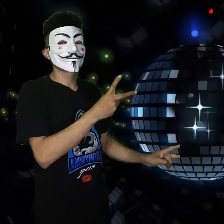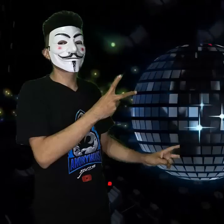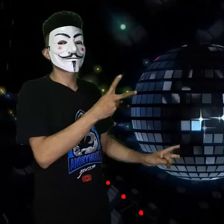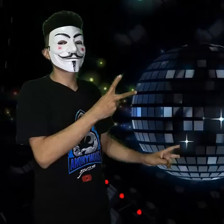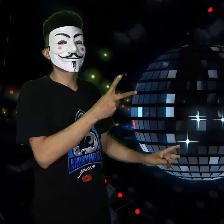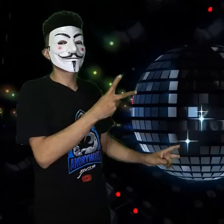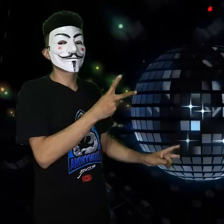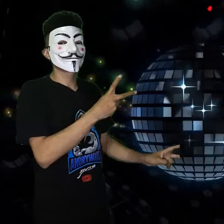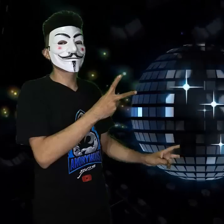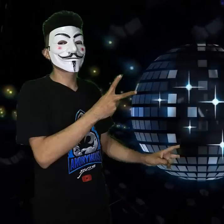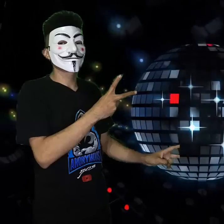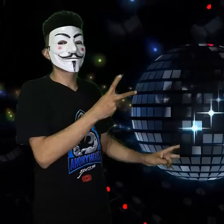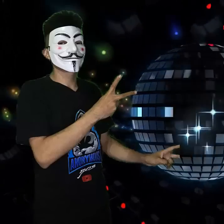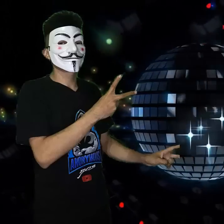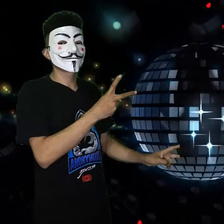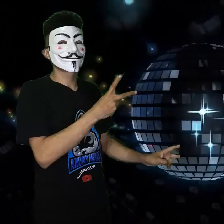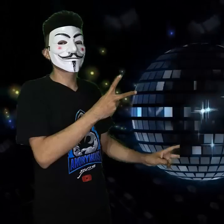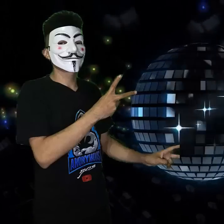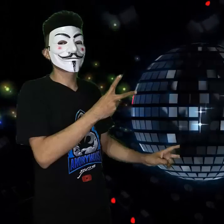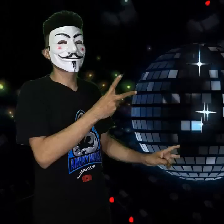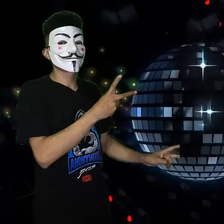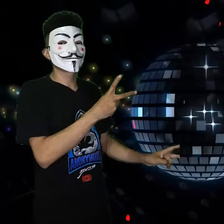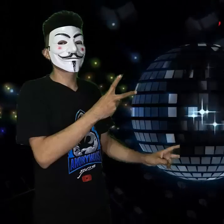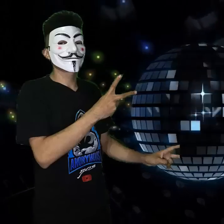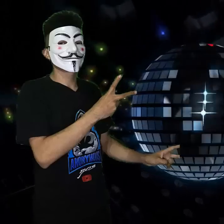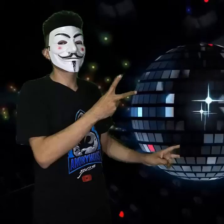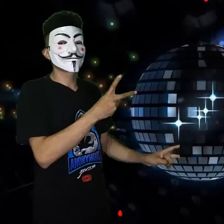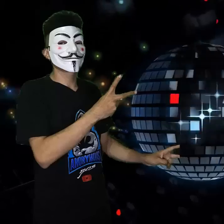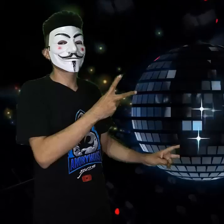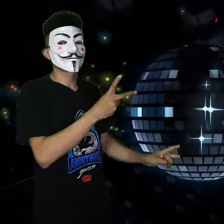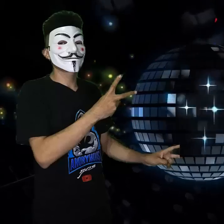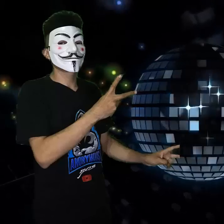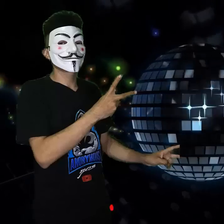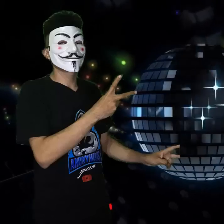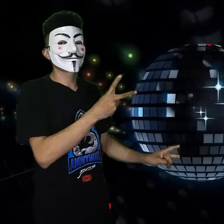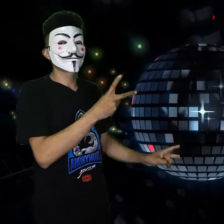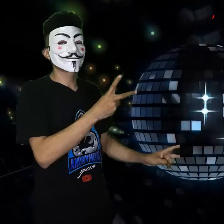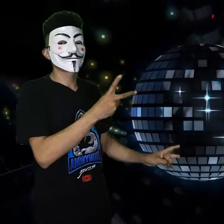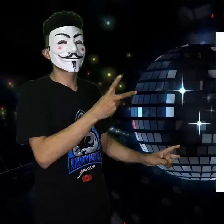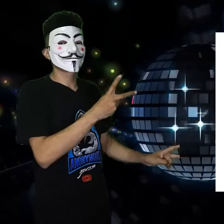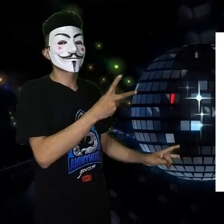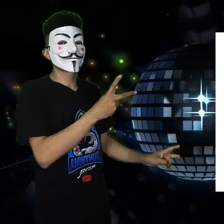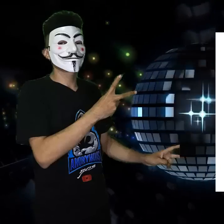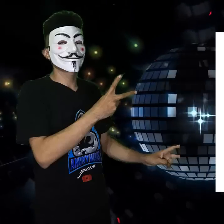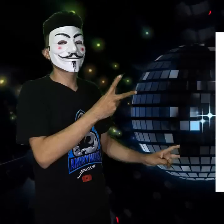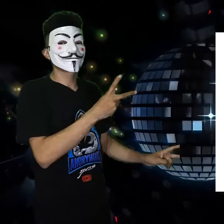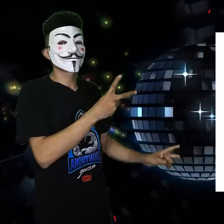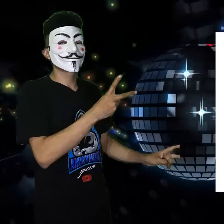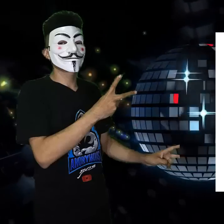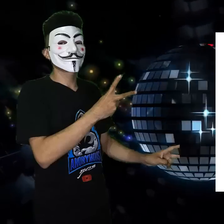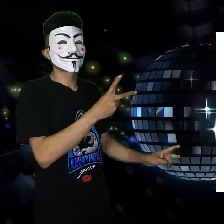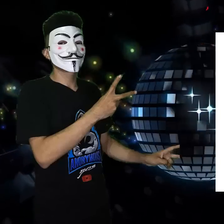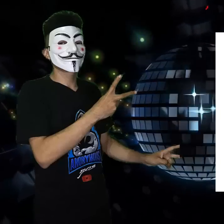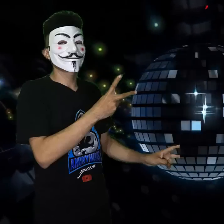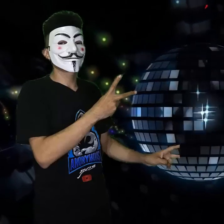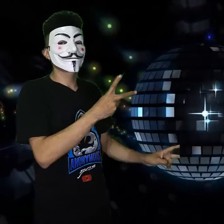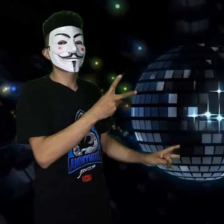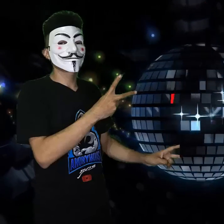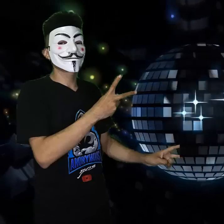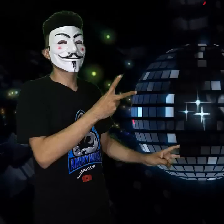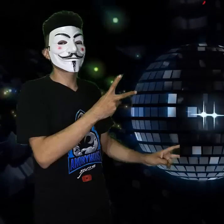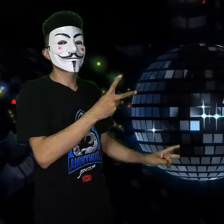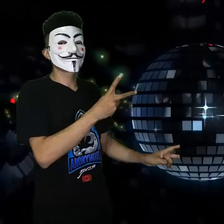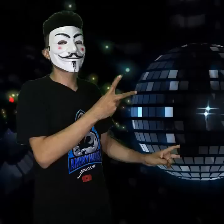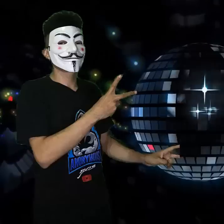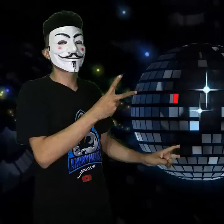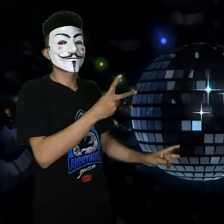campana. Y si te gustó este video, te pido que por favor le regales un like y que lo compartas con tus amigos. Y recuerda también que si quieres apoyar el crecimiento de